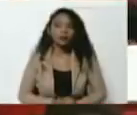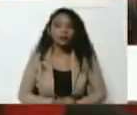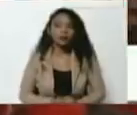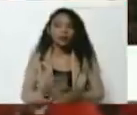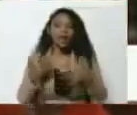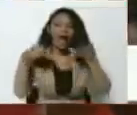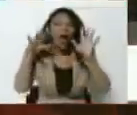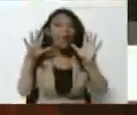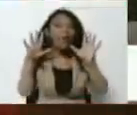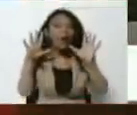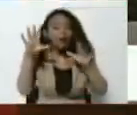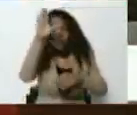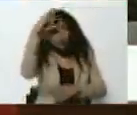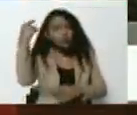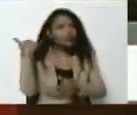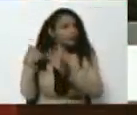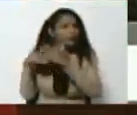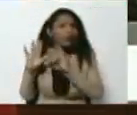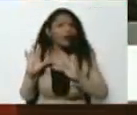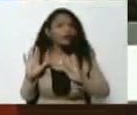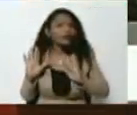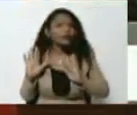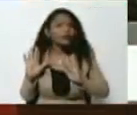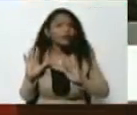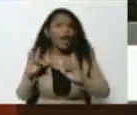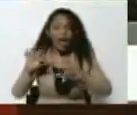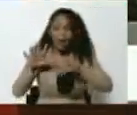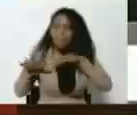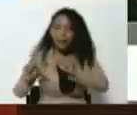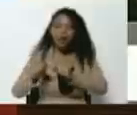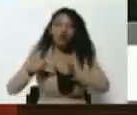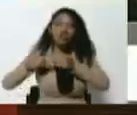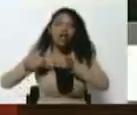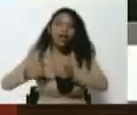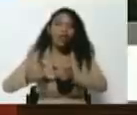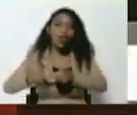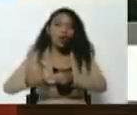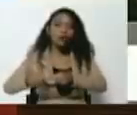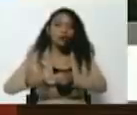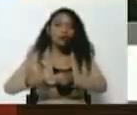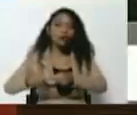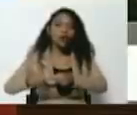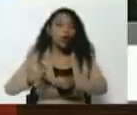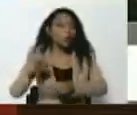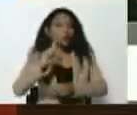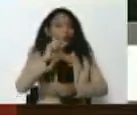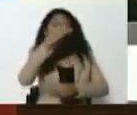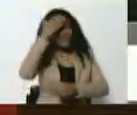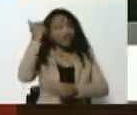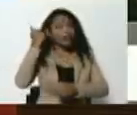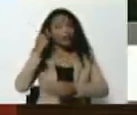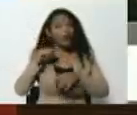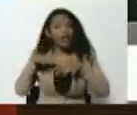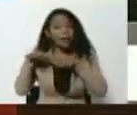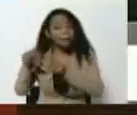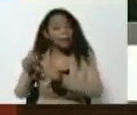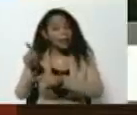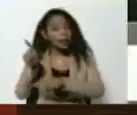Aunque Trump se fue, el imperio se quedó. No olvidemos que es un imperio.